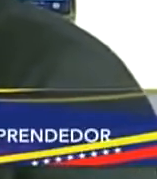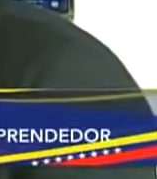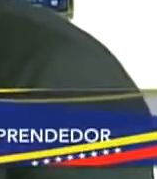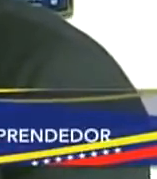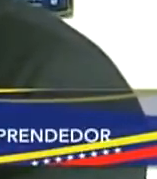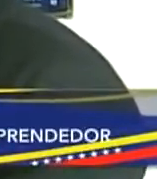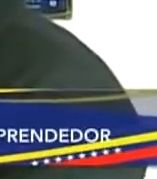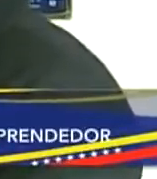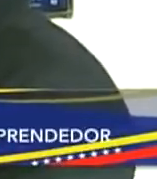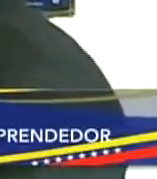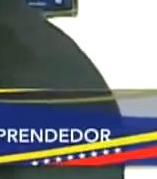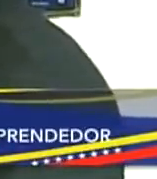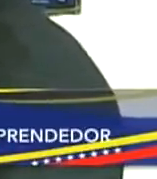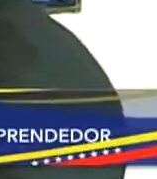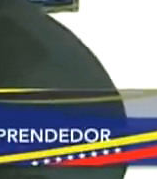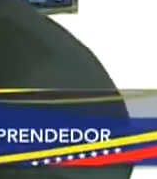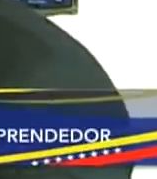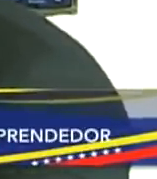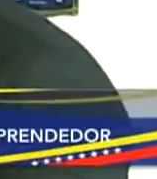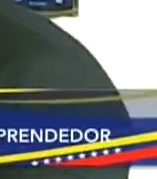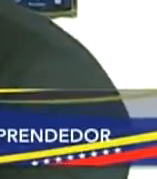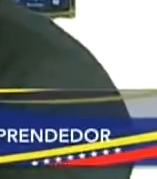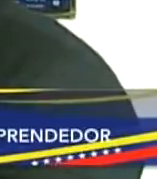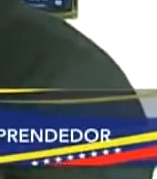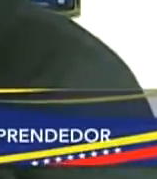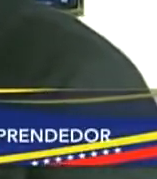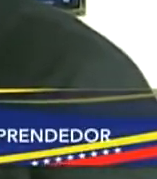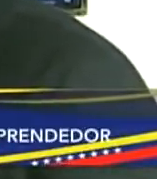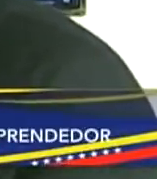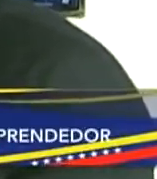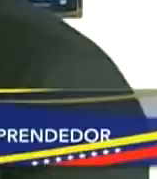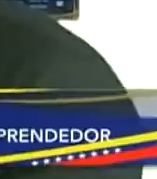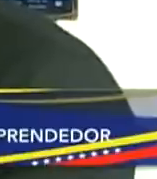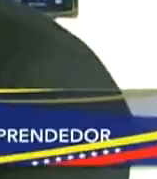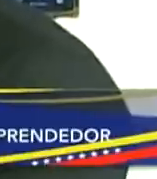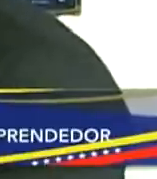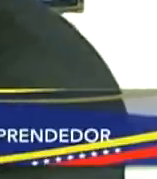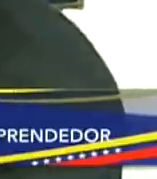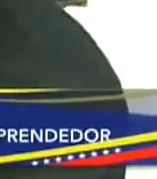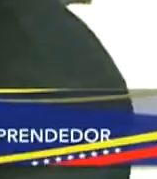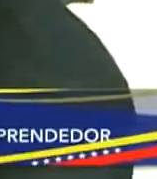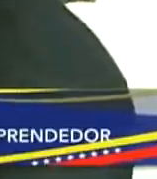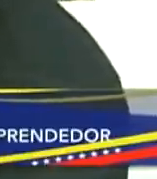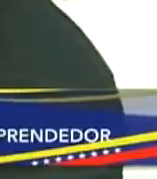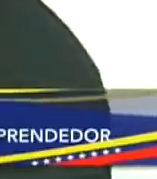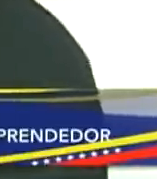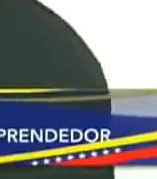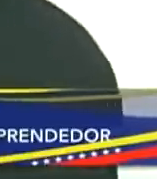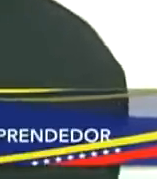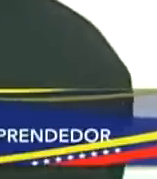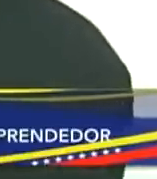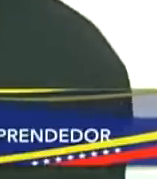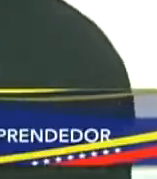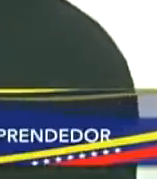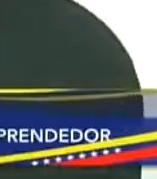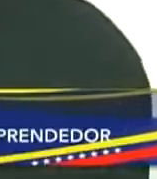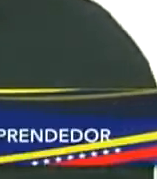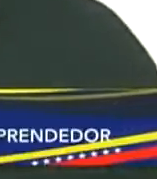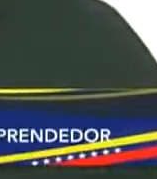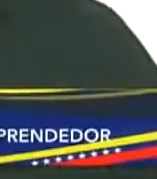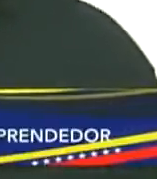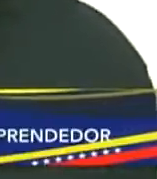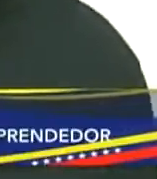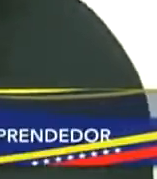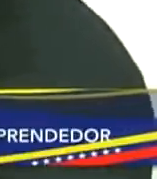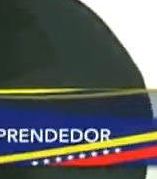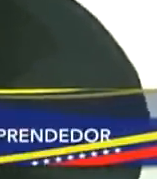la otra fase, porque debemos dar cumplimiento a la ley, que es darle personalidad jurídica. El Ministerio de Finanzas debe